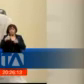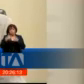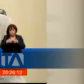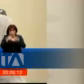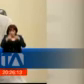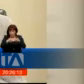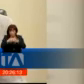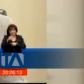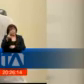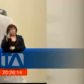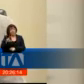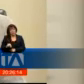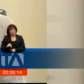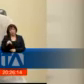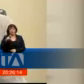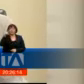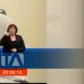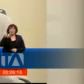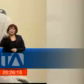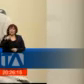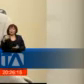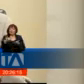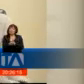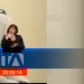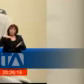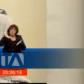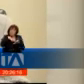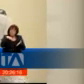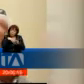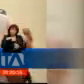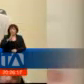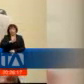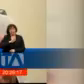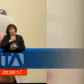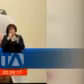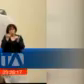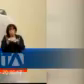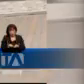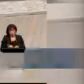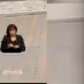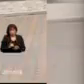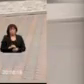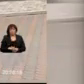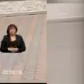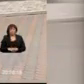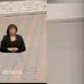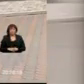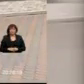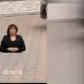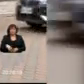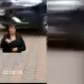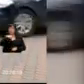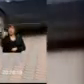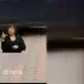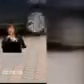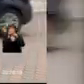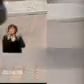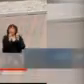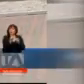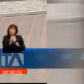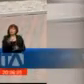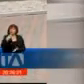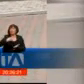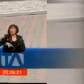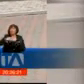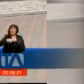nosotros vamos a tener que hacer un nuevo estudio técnico a ver cómo redistribuimos esos montos. Y aún queda otra pregunta pendiente. ¿Qué pasará con